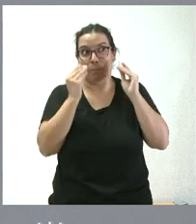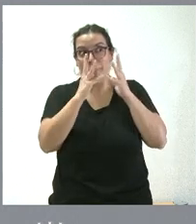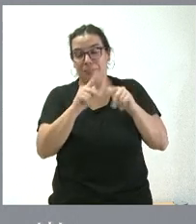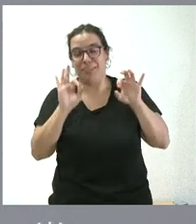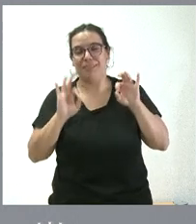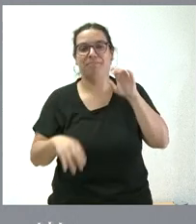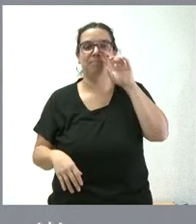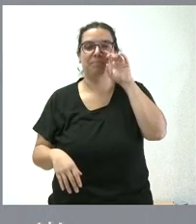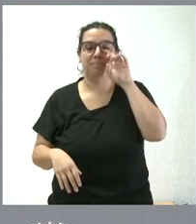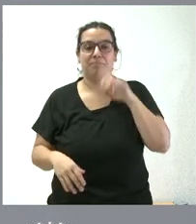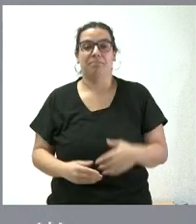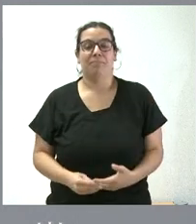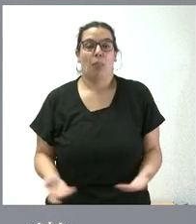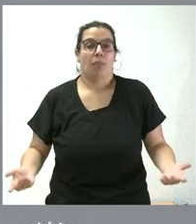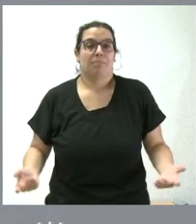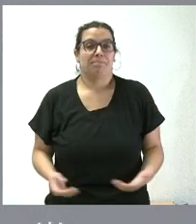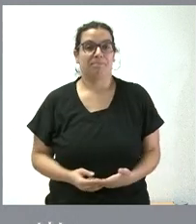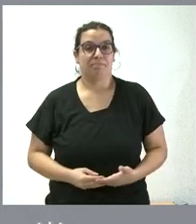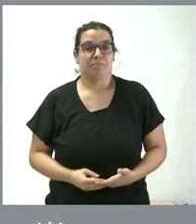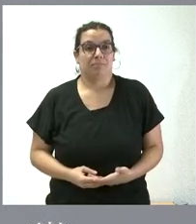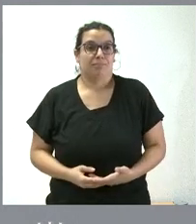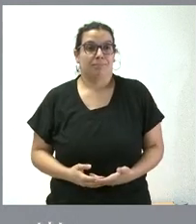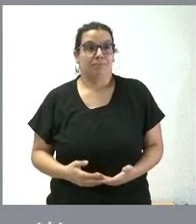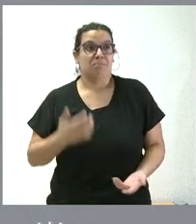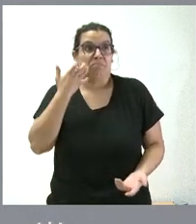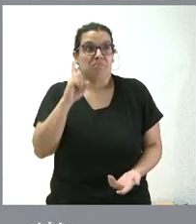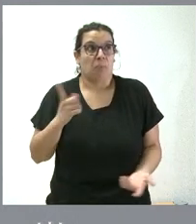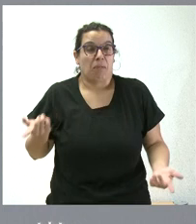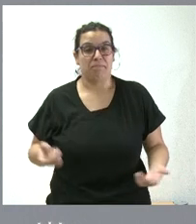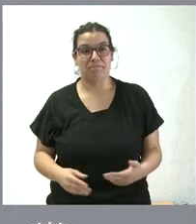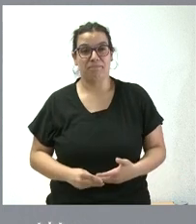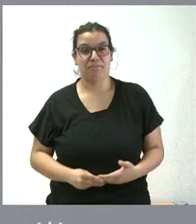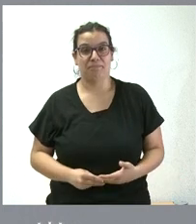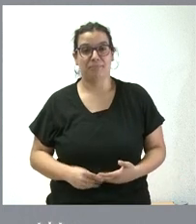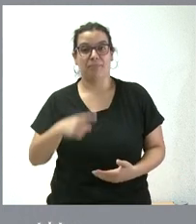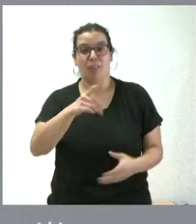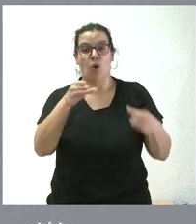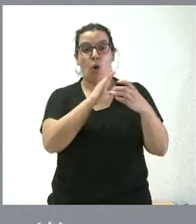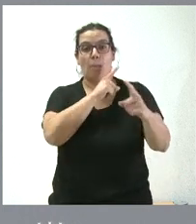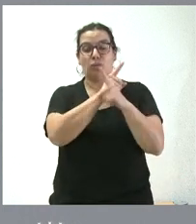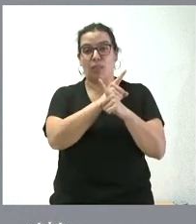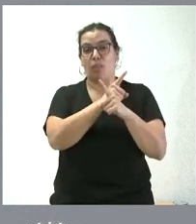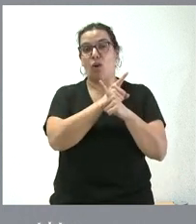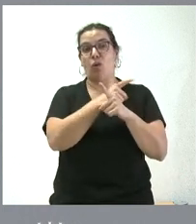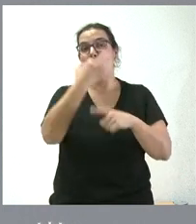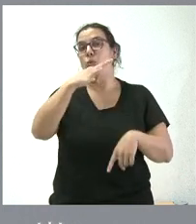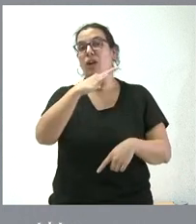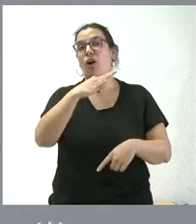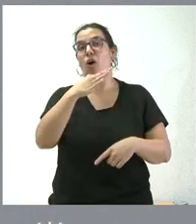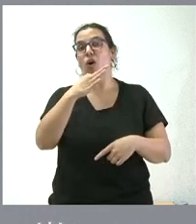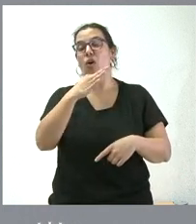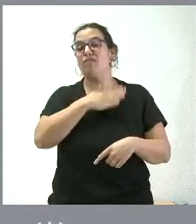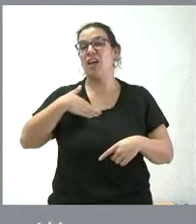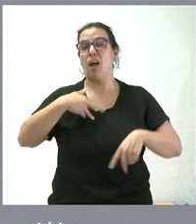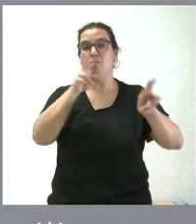no con lo cual no no extraña la oposición no hace últimamente más que pedir ceses y